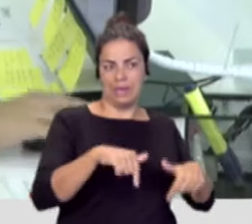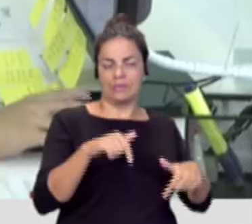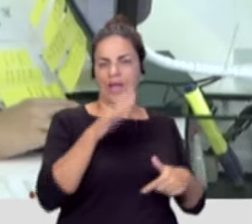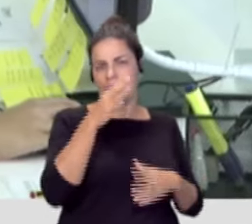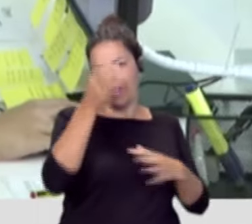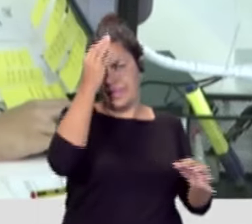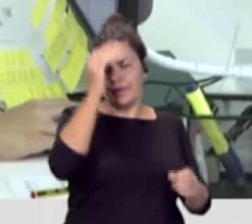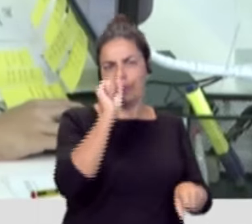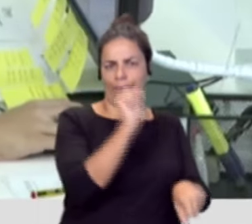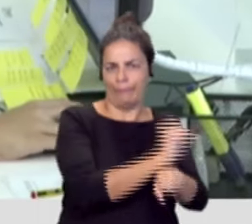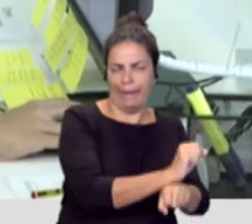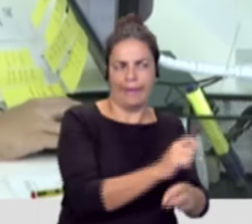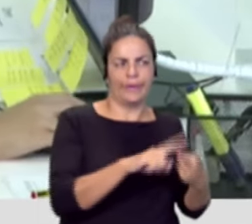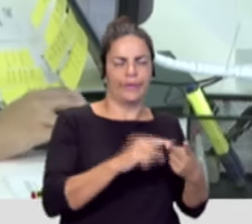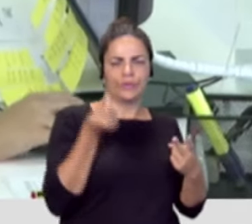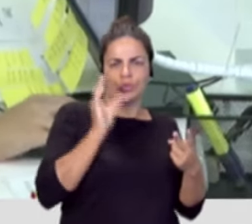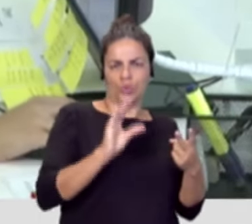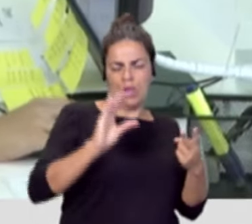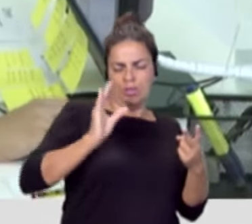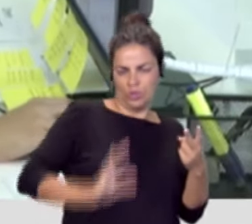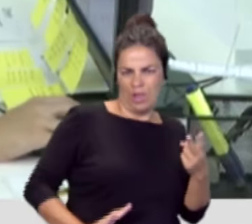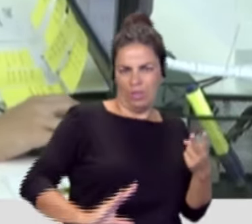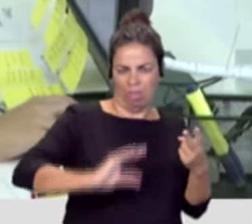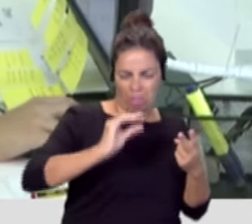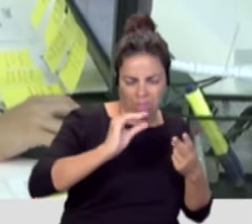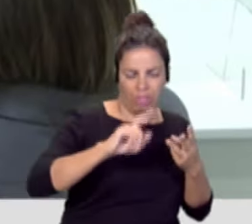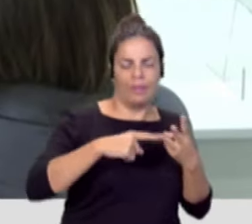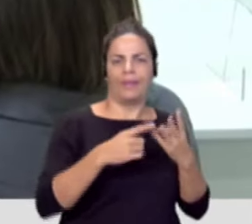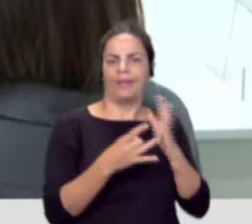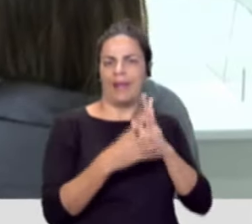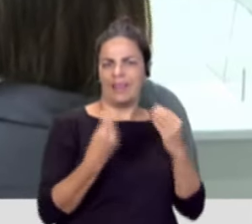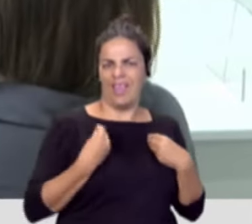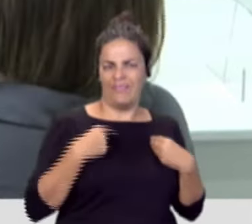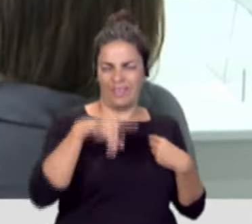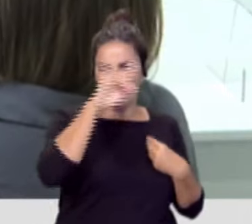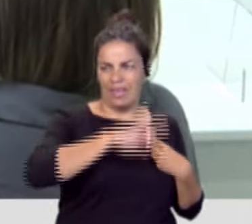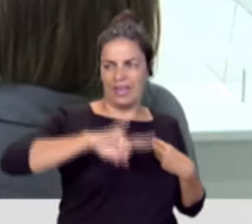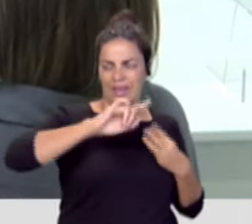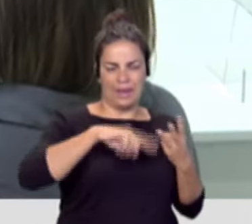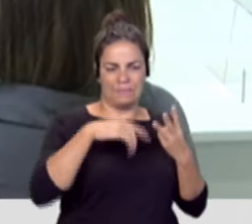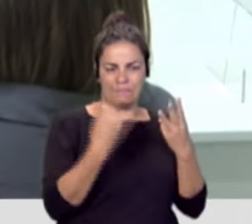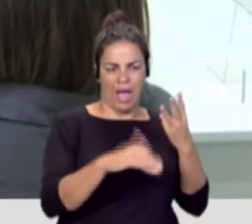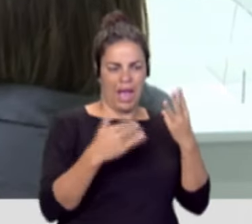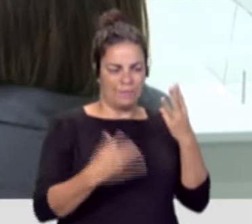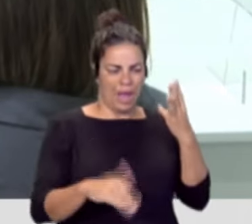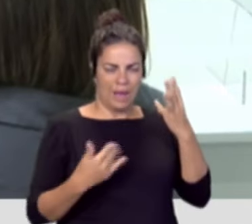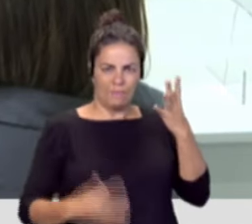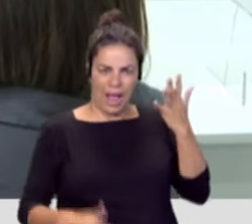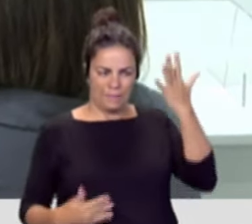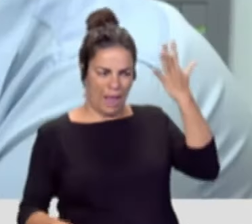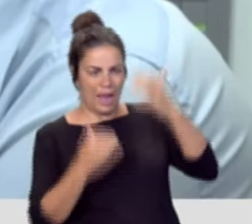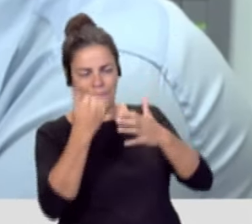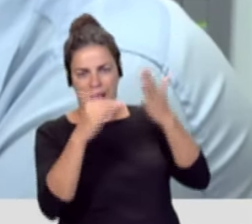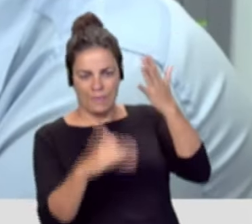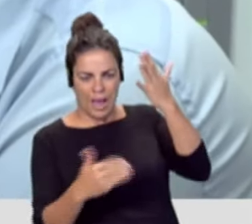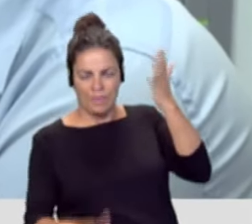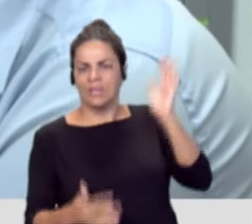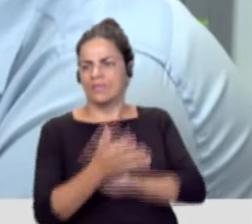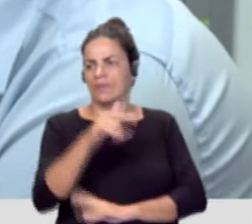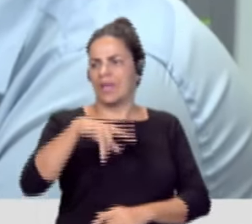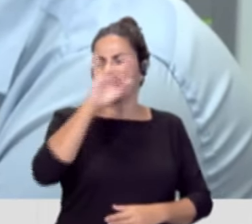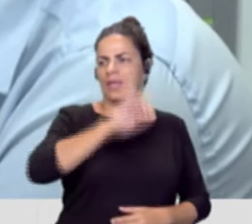desempleo, de bajos sueldos, de la calidad de vida aquí, no paramos de contar, ¿no?, que la cosa se ha complicado aquí